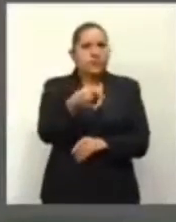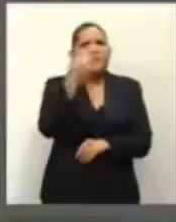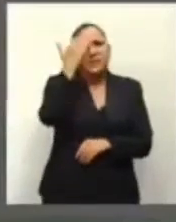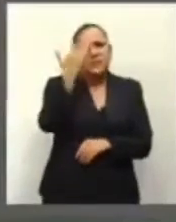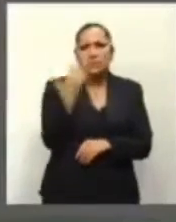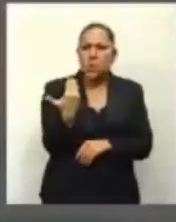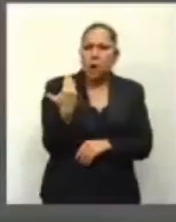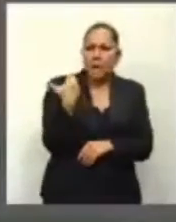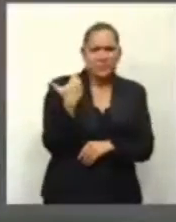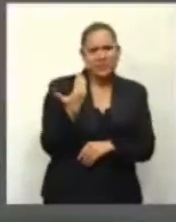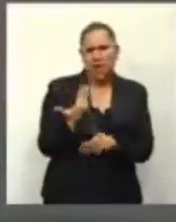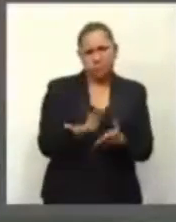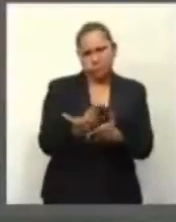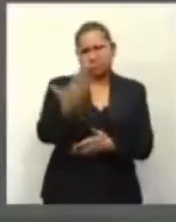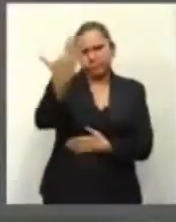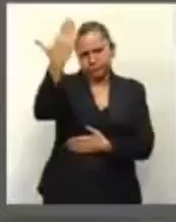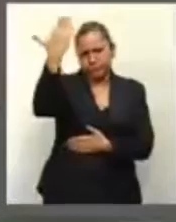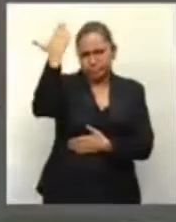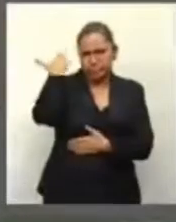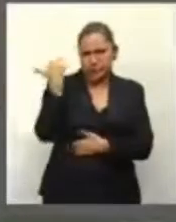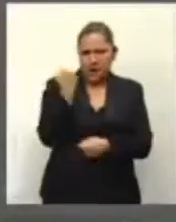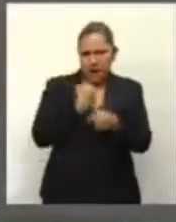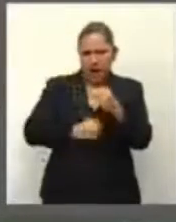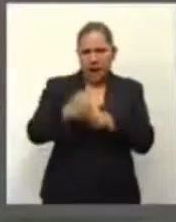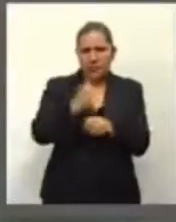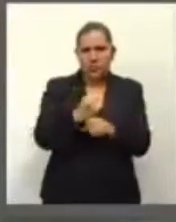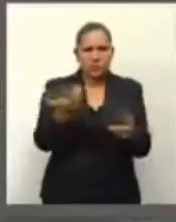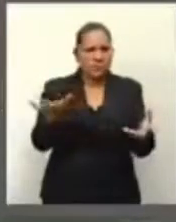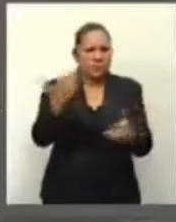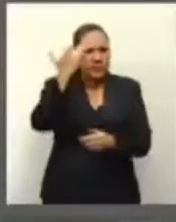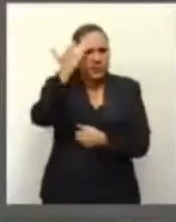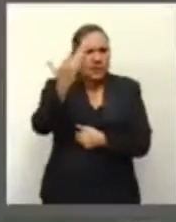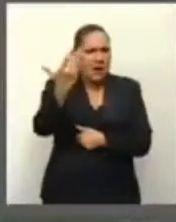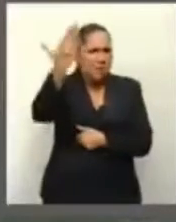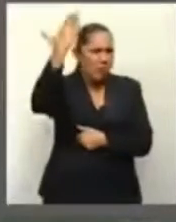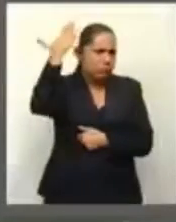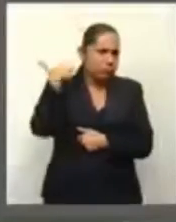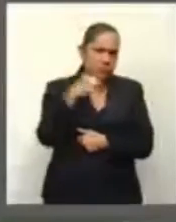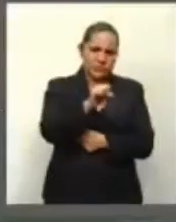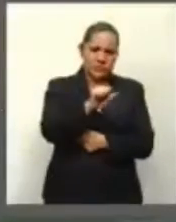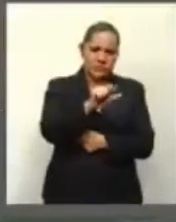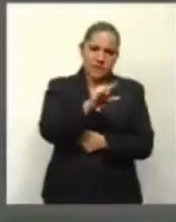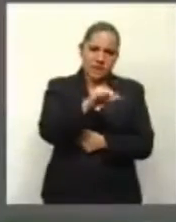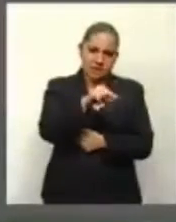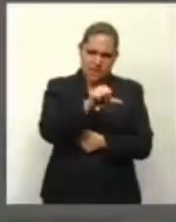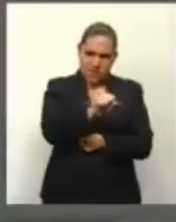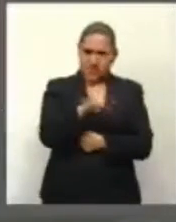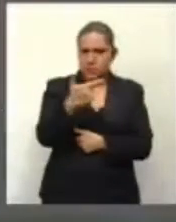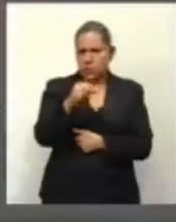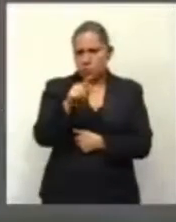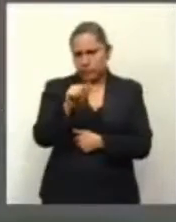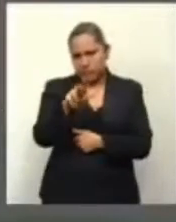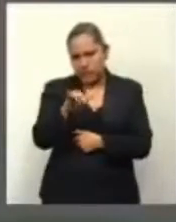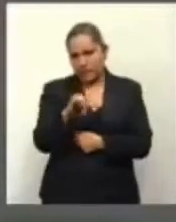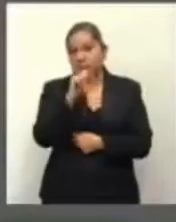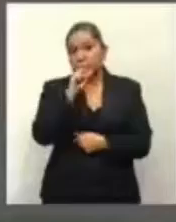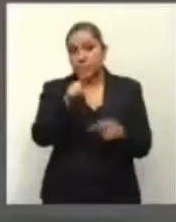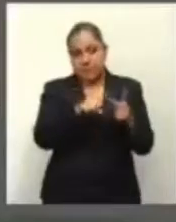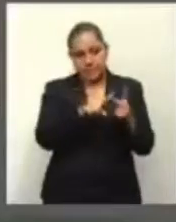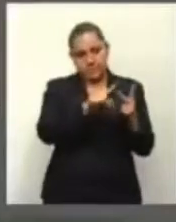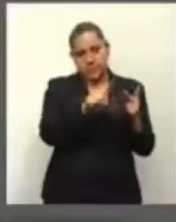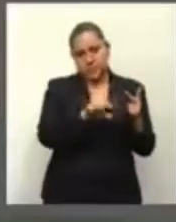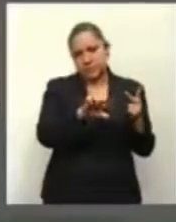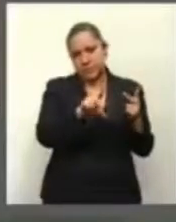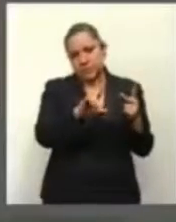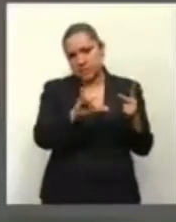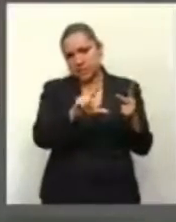hace ya algunos años, desde la época de Salinas de Gortari y de Cedillo, las